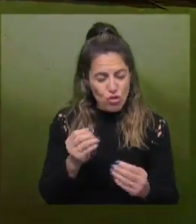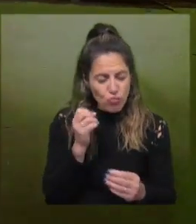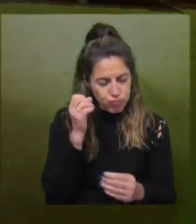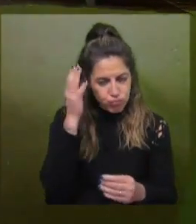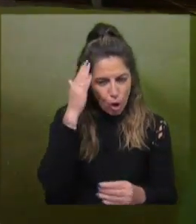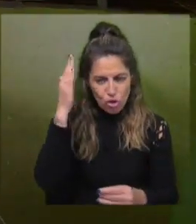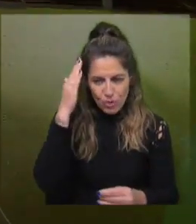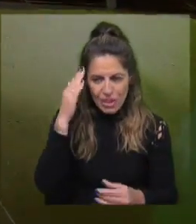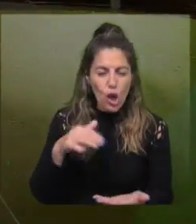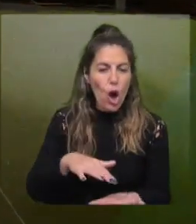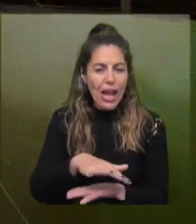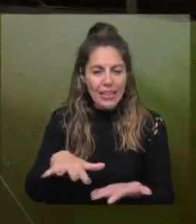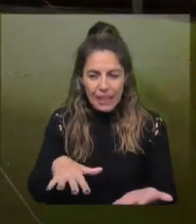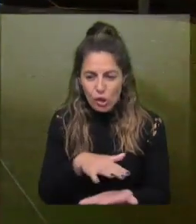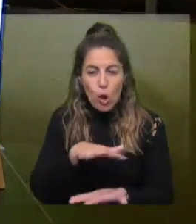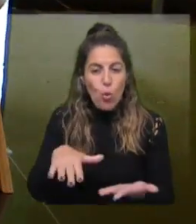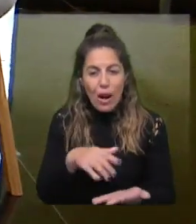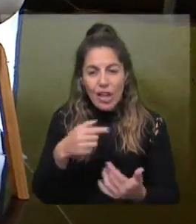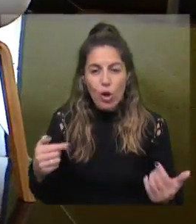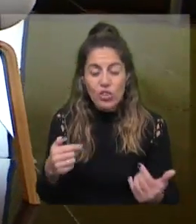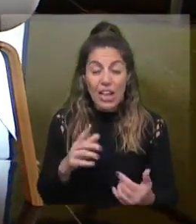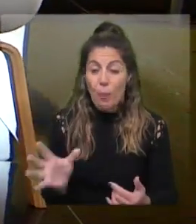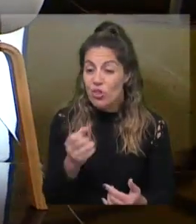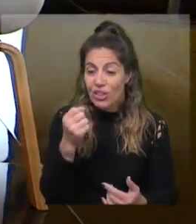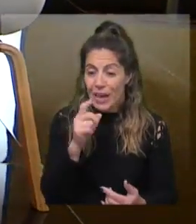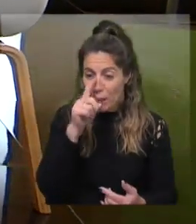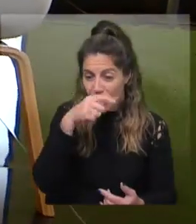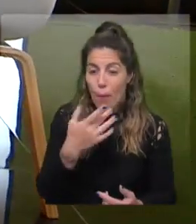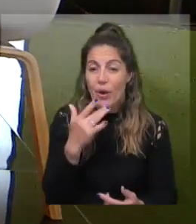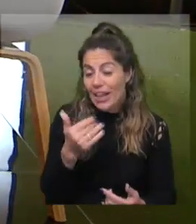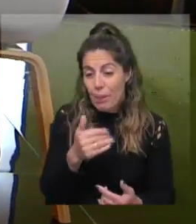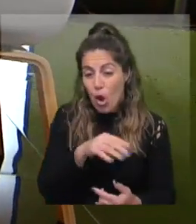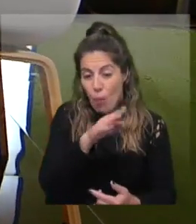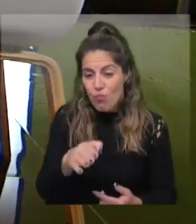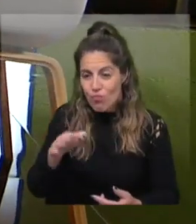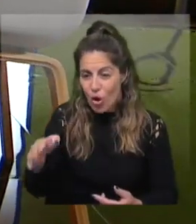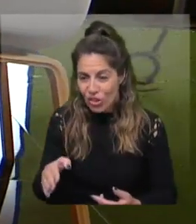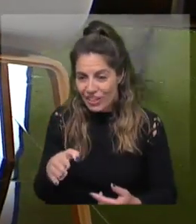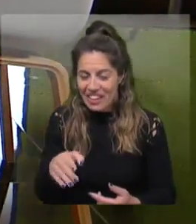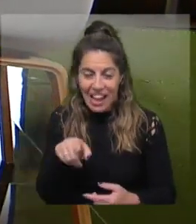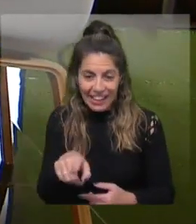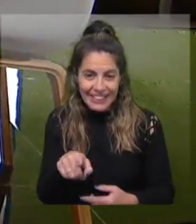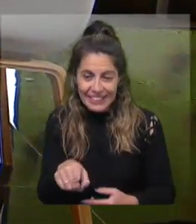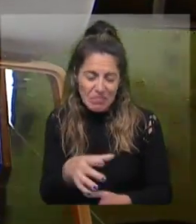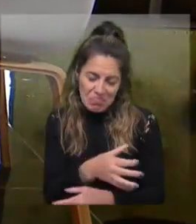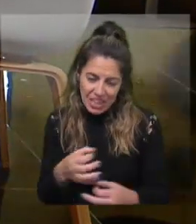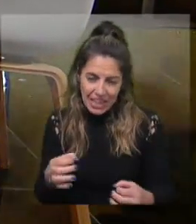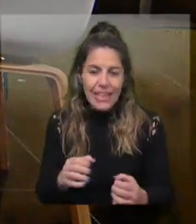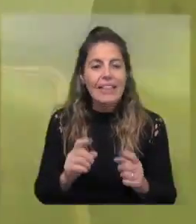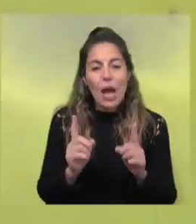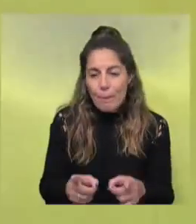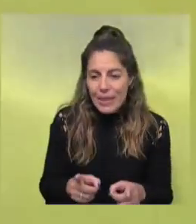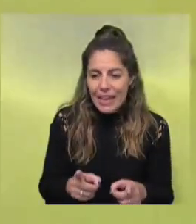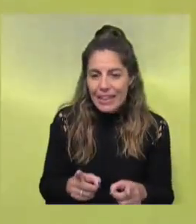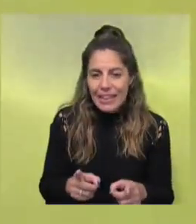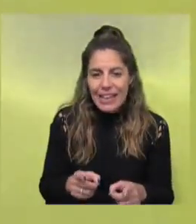en territorio, en lugares donde hay cosas que no vamos a encontrar en Montevideo, por ejemplo, Monte Ribereño. Así que excelente. Y por otro lado, bueno,